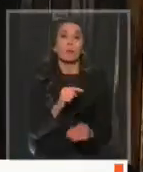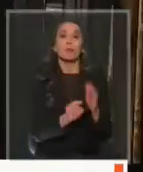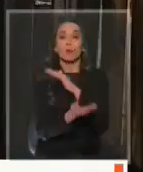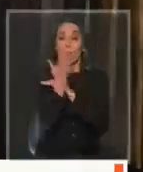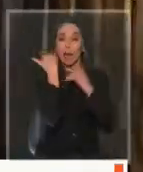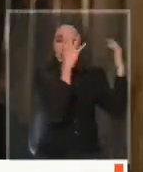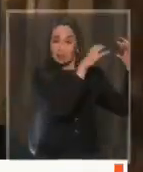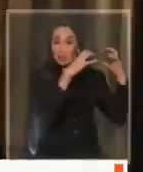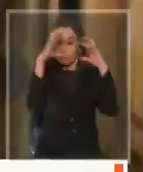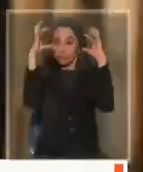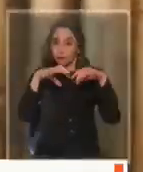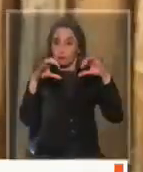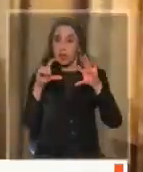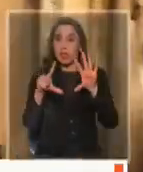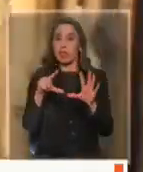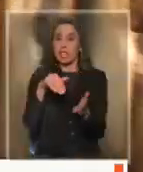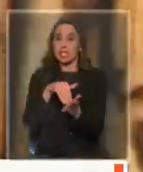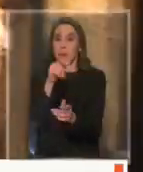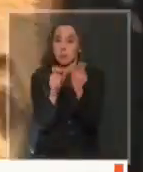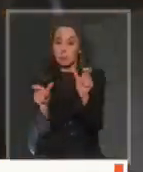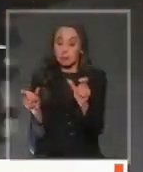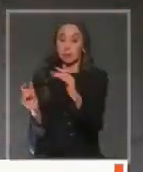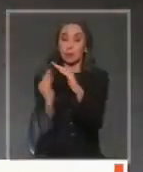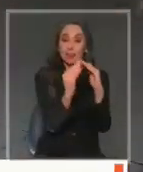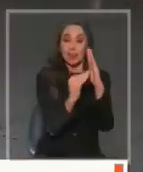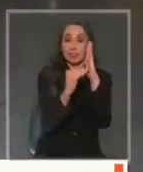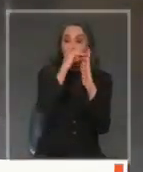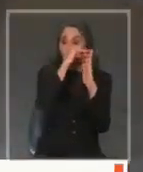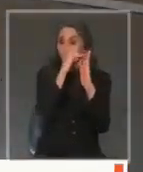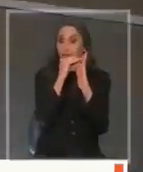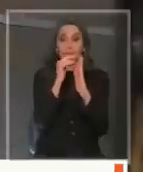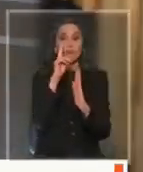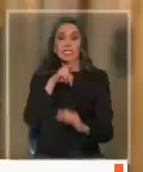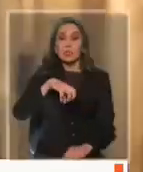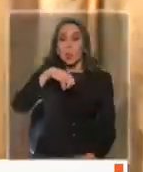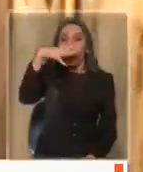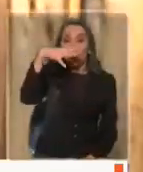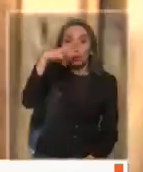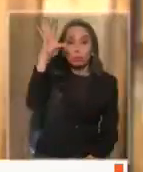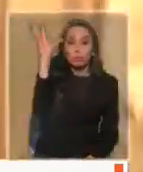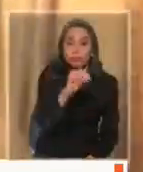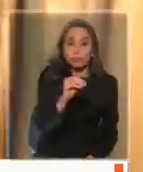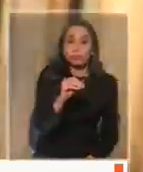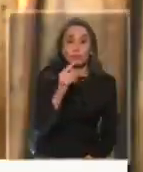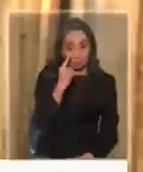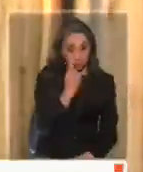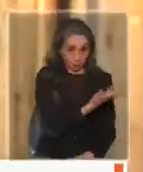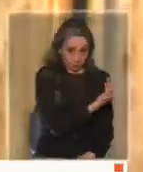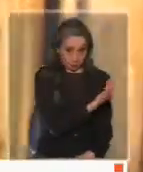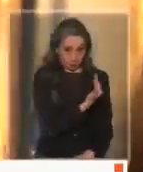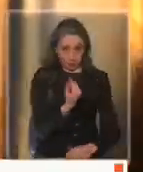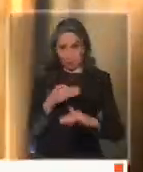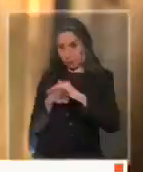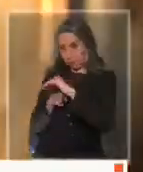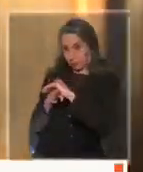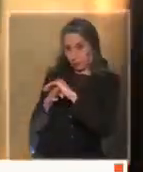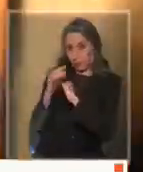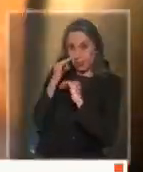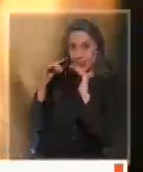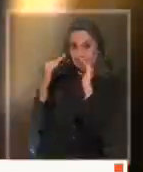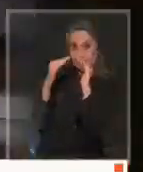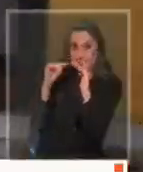frontal. 17.000 personas, hogares sin suministro eléctrico en estos momentos, y vamos a ingresar a una de las viviendas que se encuentra